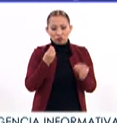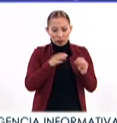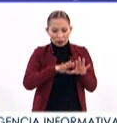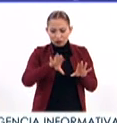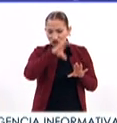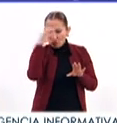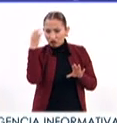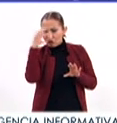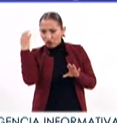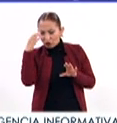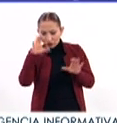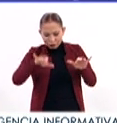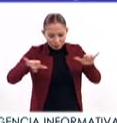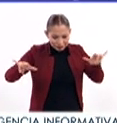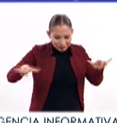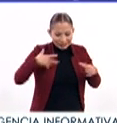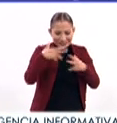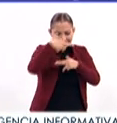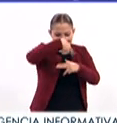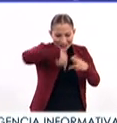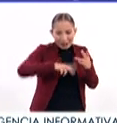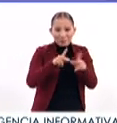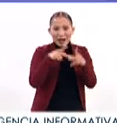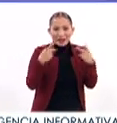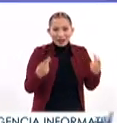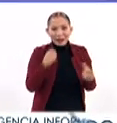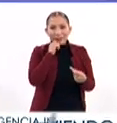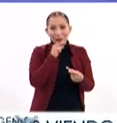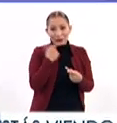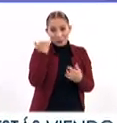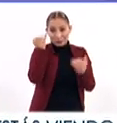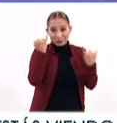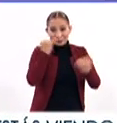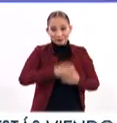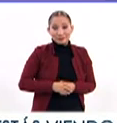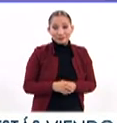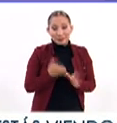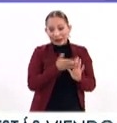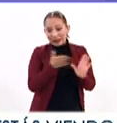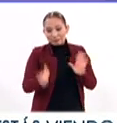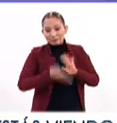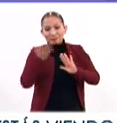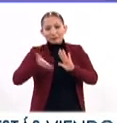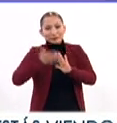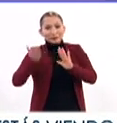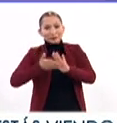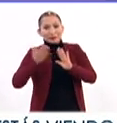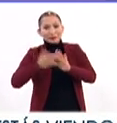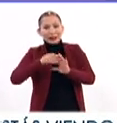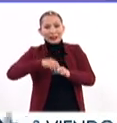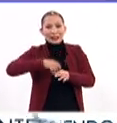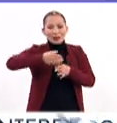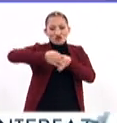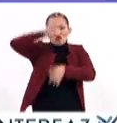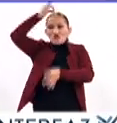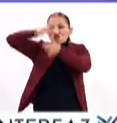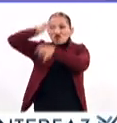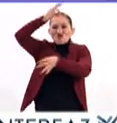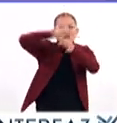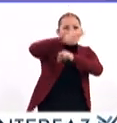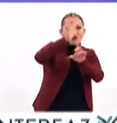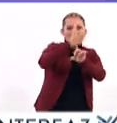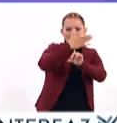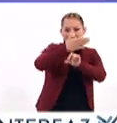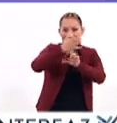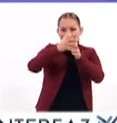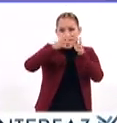muchísimas fotografías, recortes de periódico incluso. Sí. Me imagino que en esta construcción de astas, de banderas monumentales,